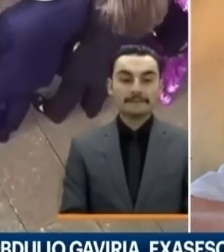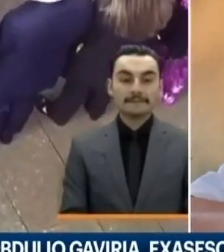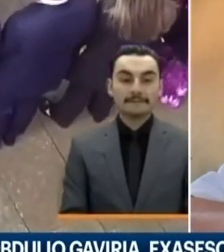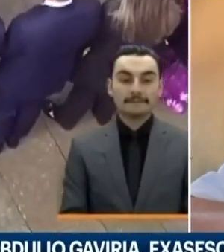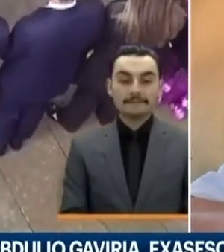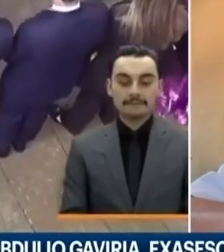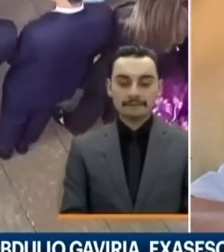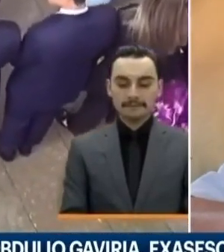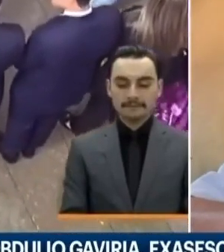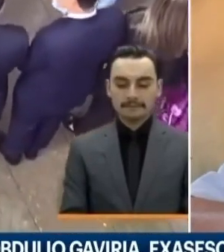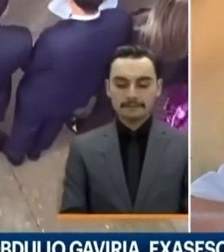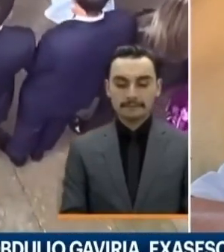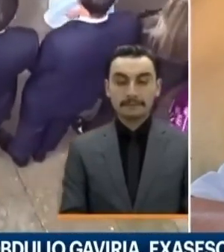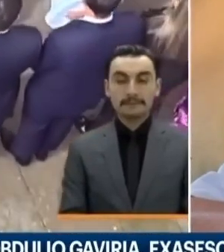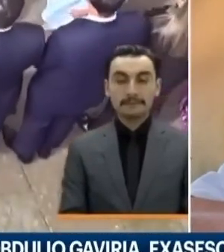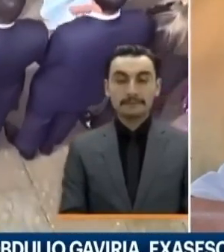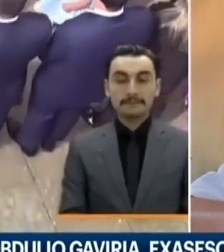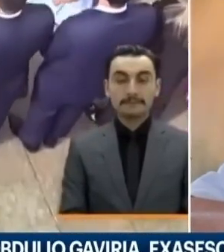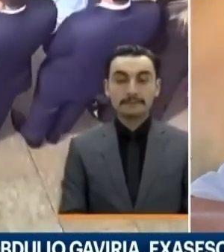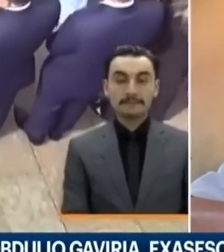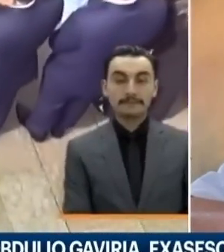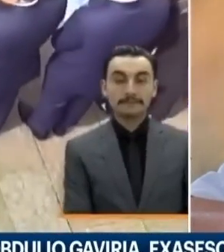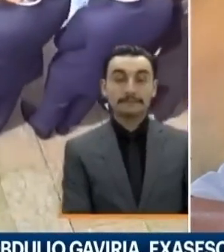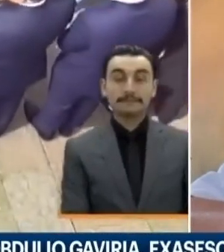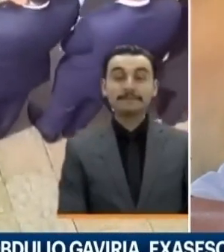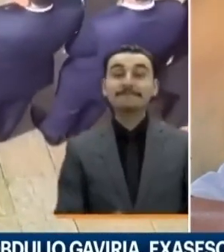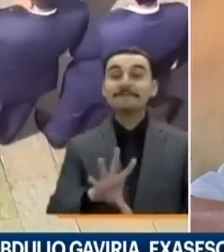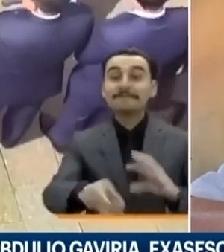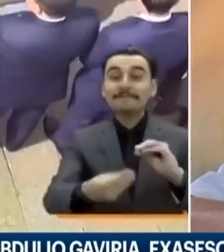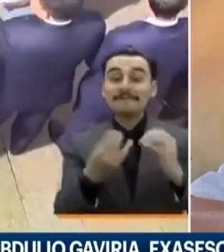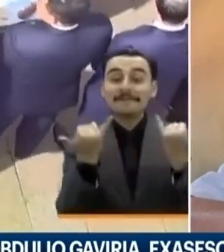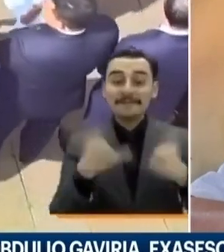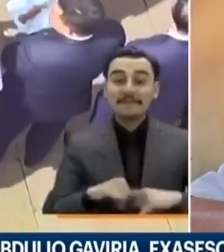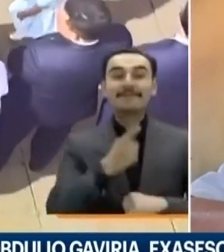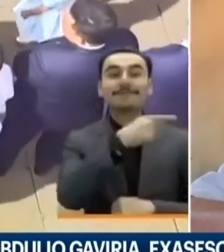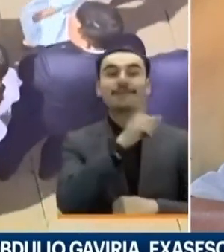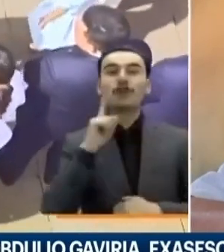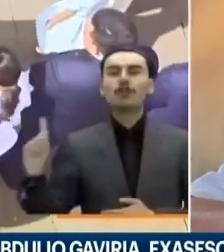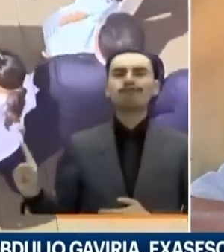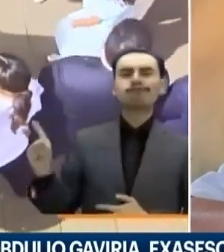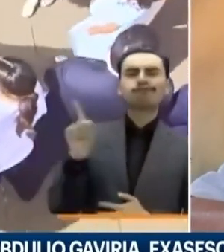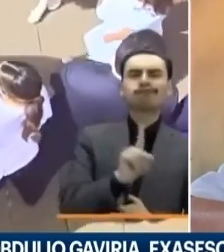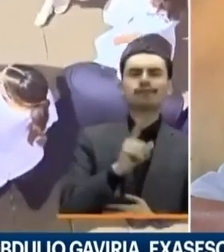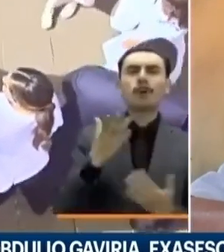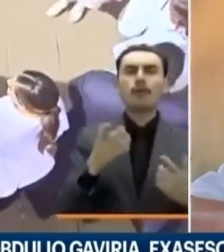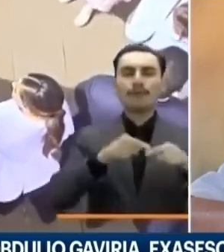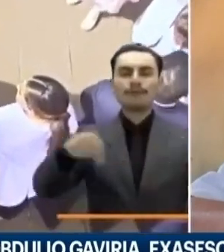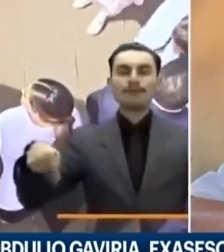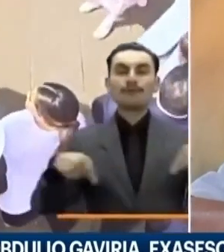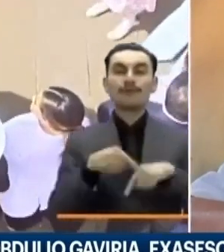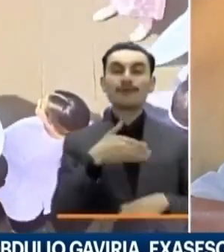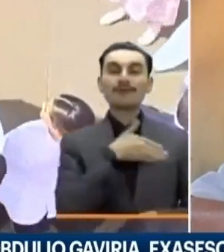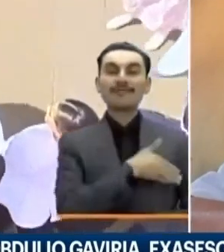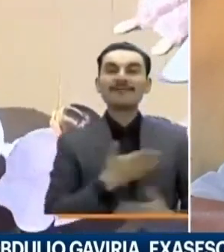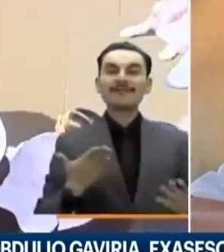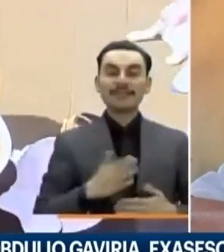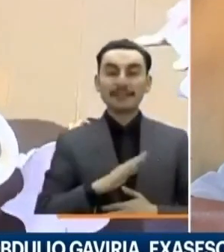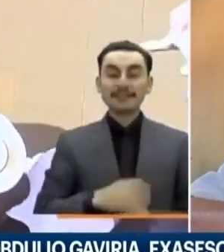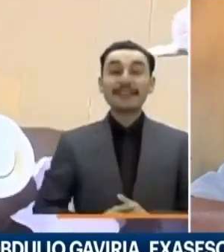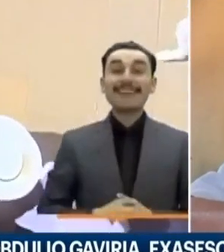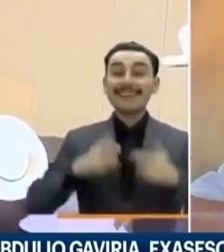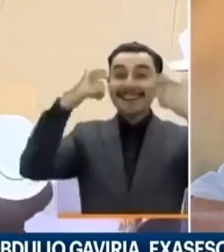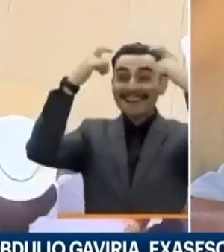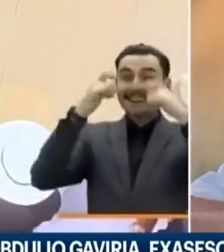de la institucionalidad. Y aquí se puede ver también otra de las aristas de la noticia y es el accionar del